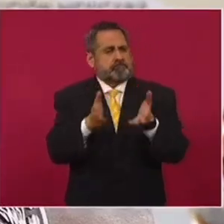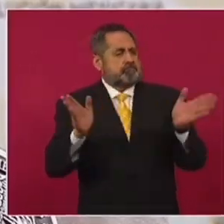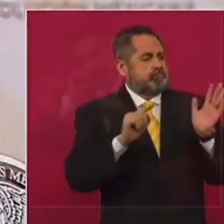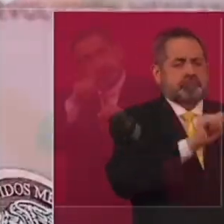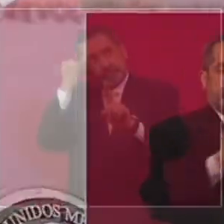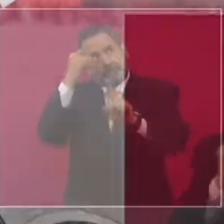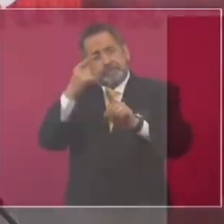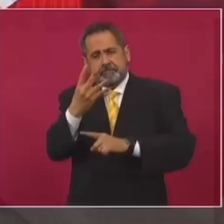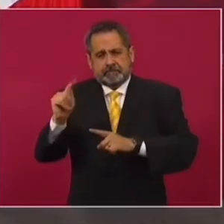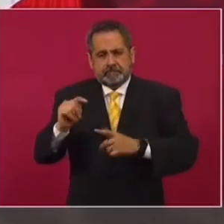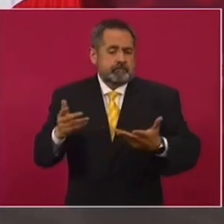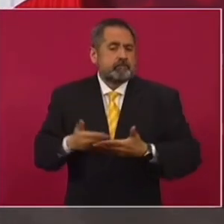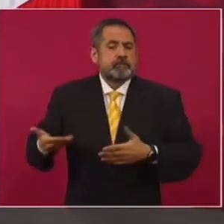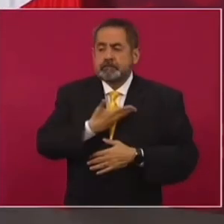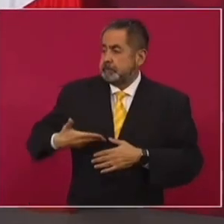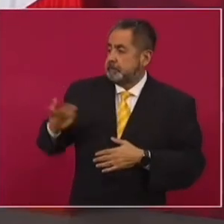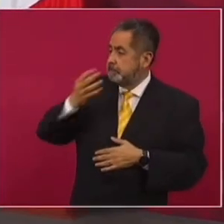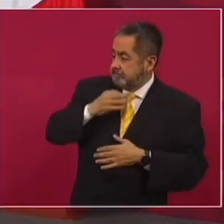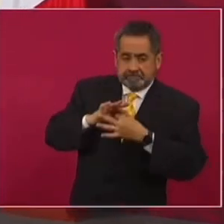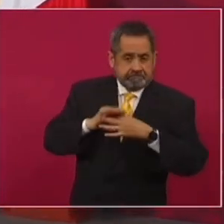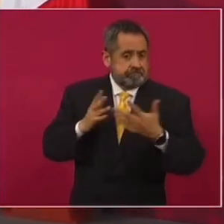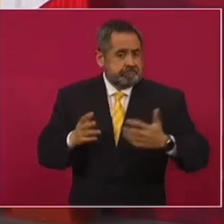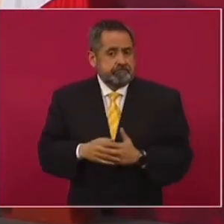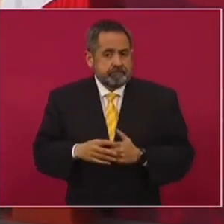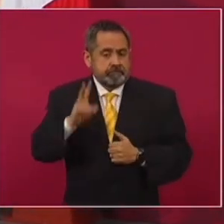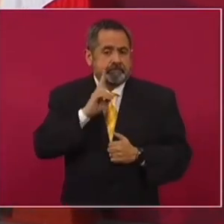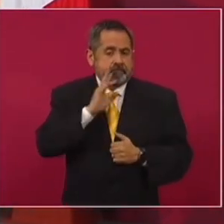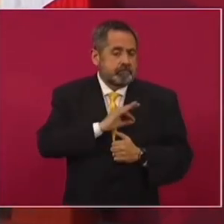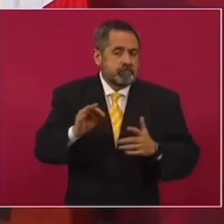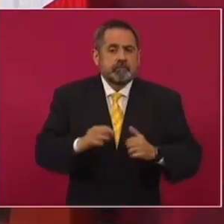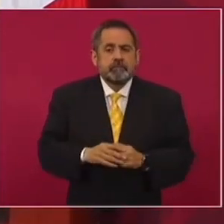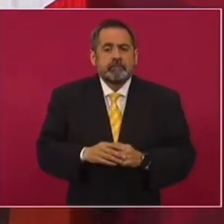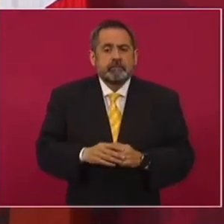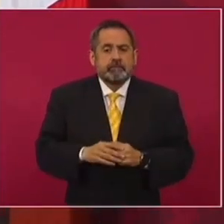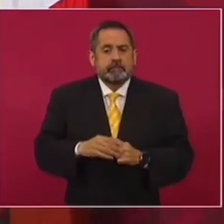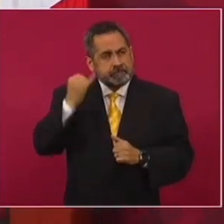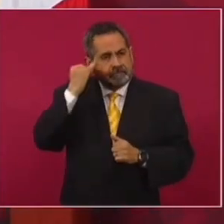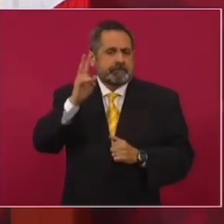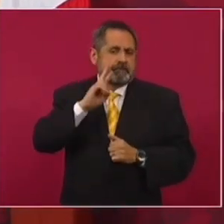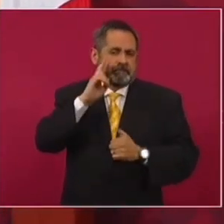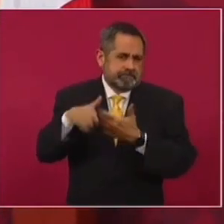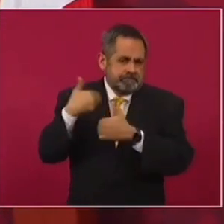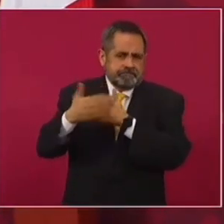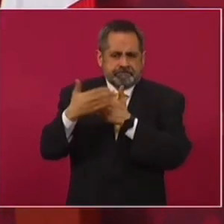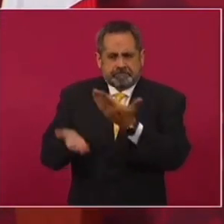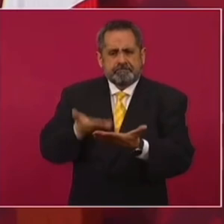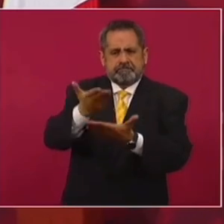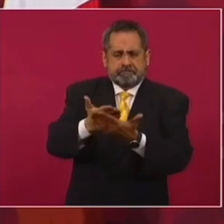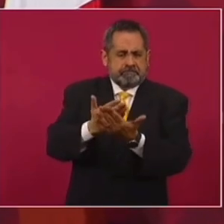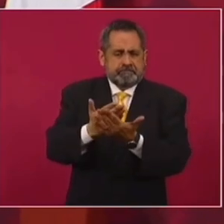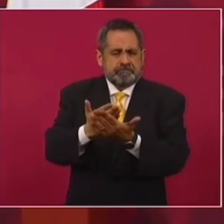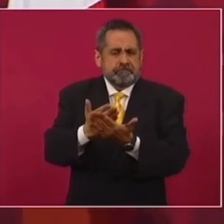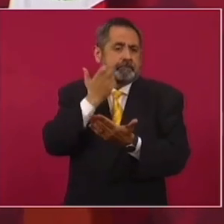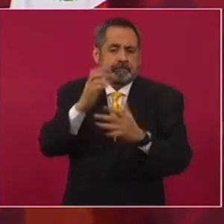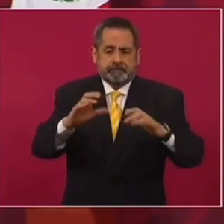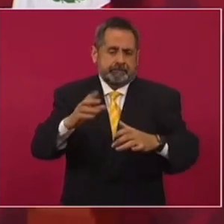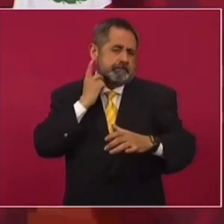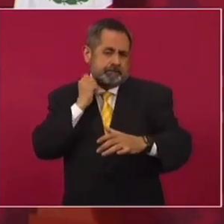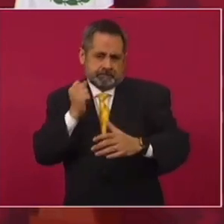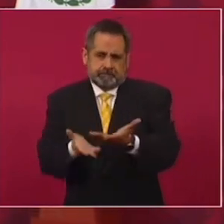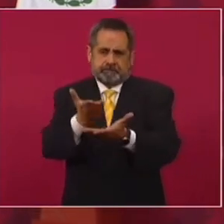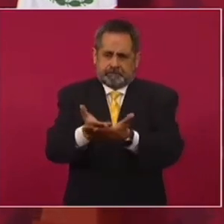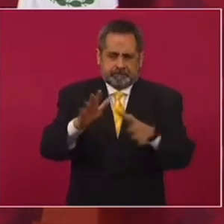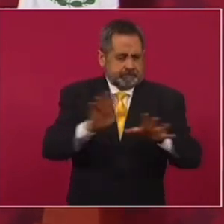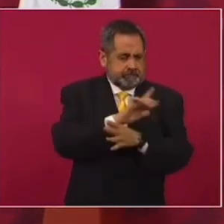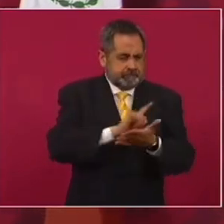demás fuerzas políticas. Ahora bien, el señor presidente ha comentado que seguramente se presentará o enviará al Congreso una propuesta, una iniciativa de